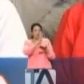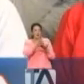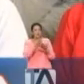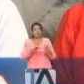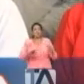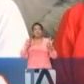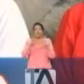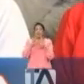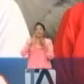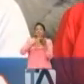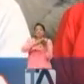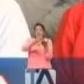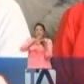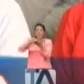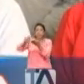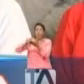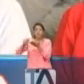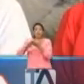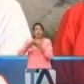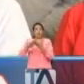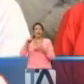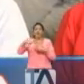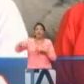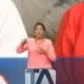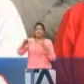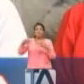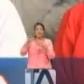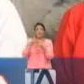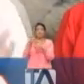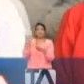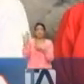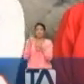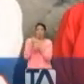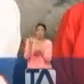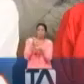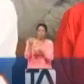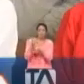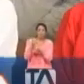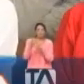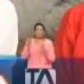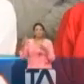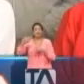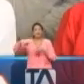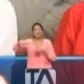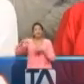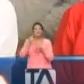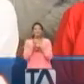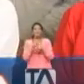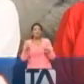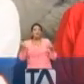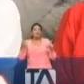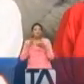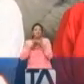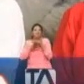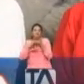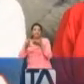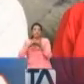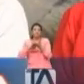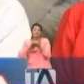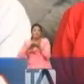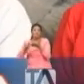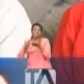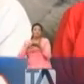amnistía para todos los perseguidos políticos. Han hecho todas las veces necesarias para